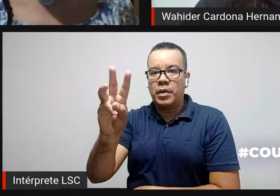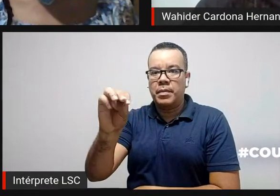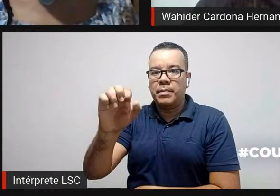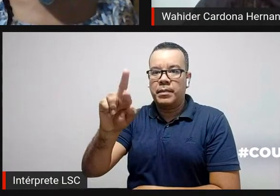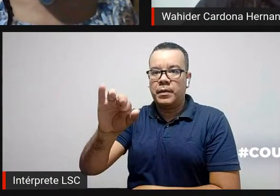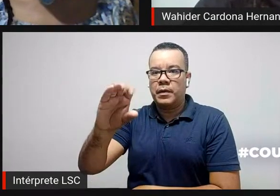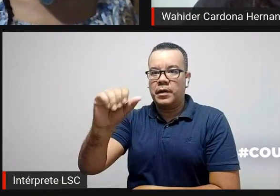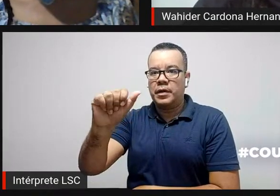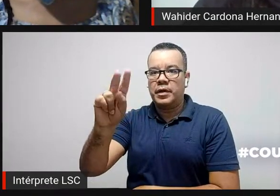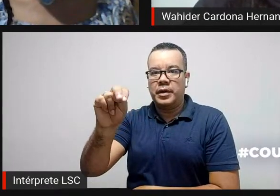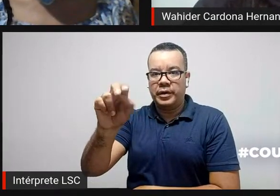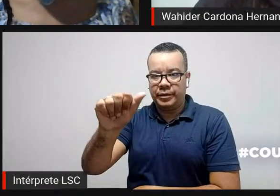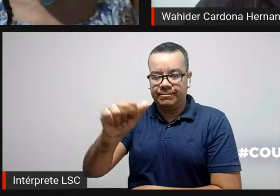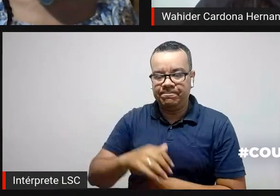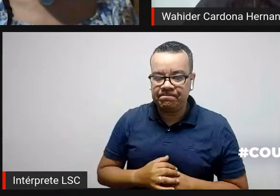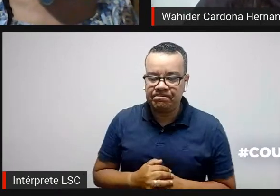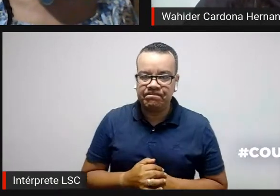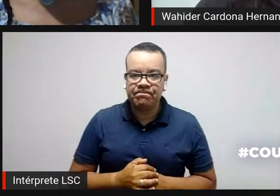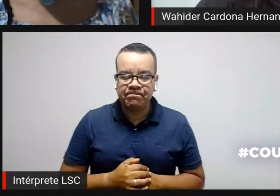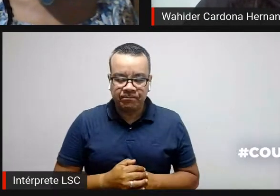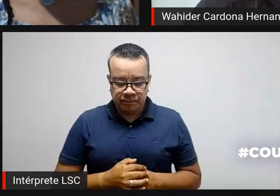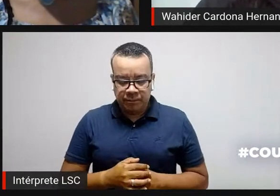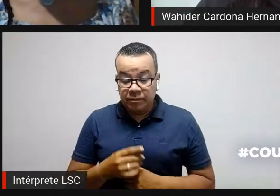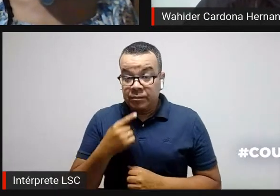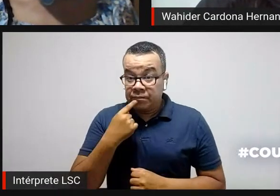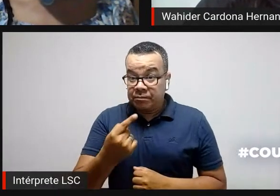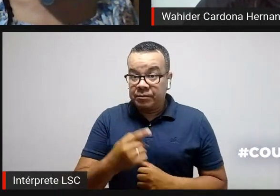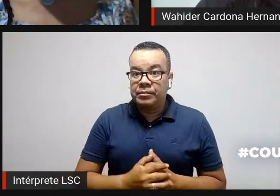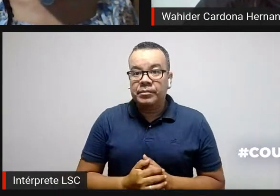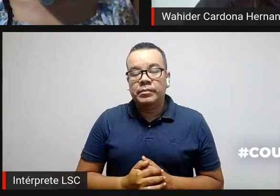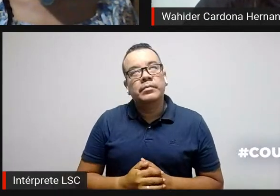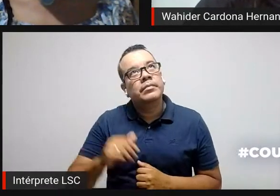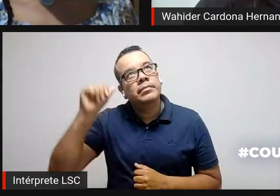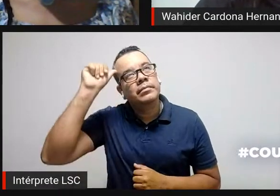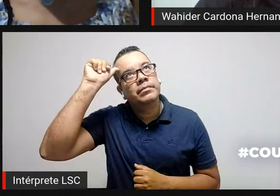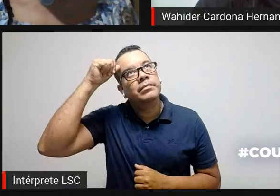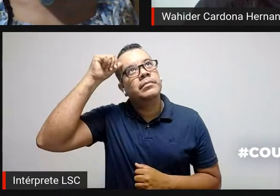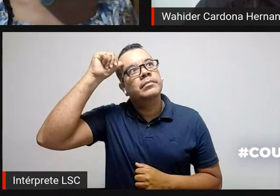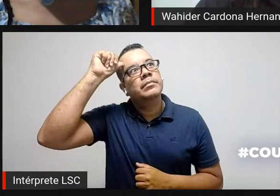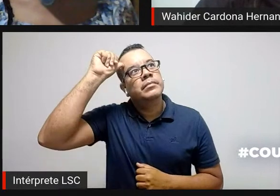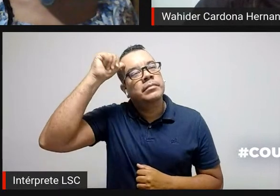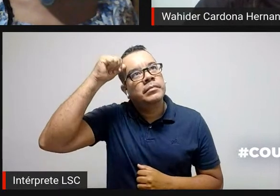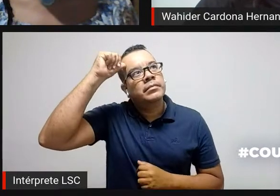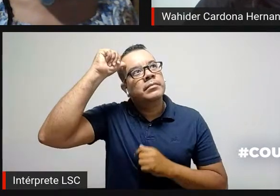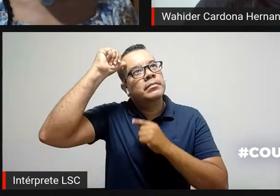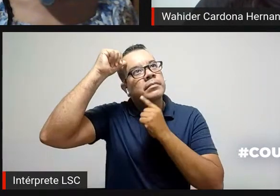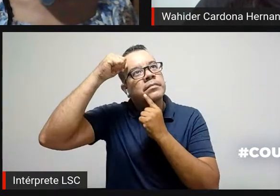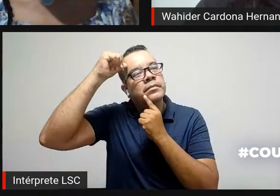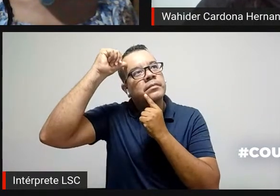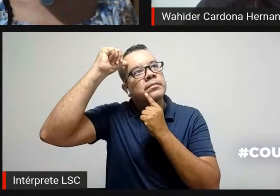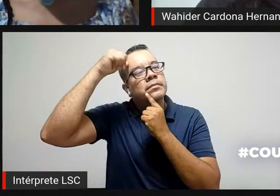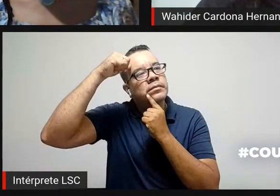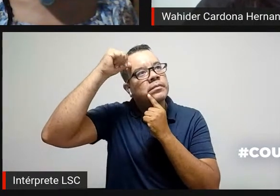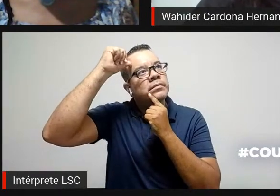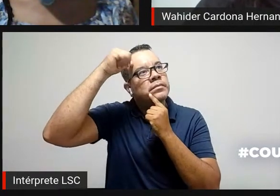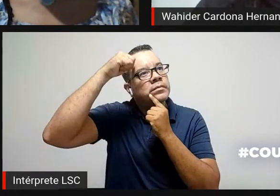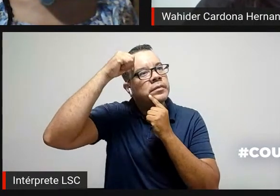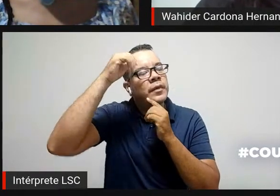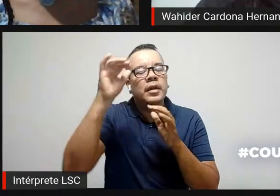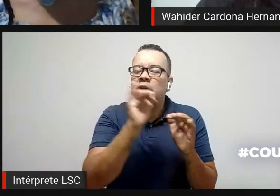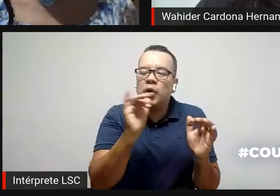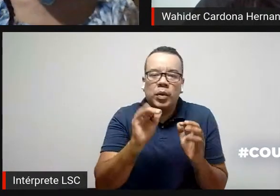Mis recuerdos persisten en ella, como la vida misma en un largo